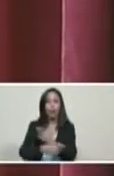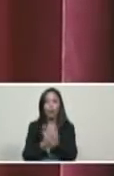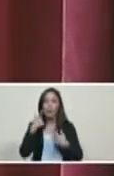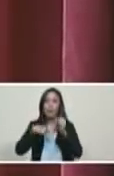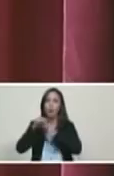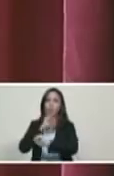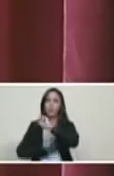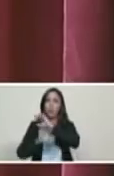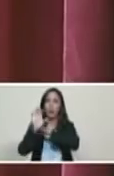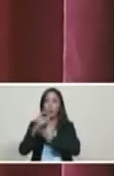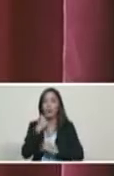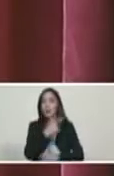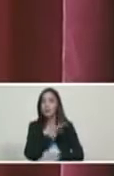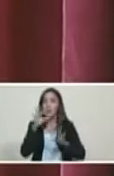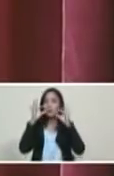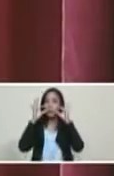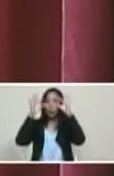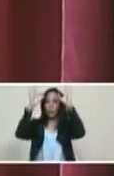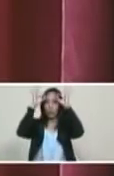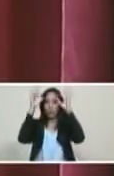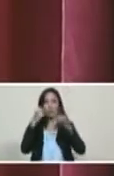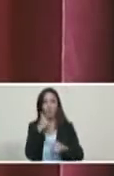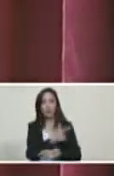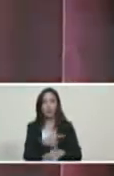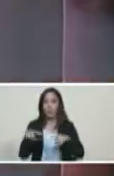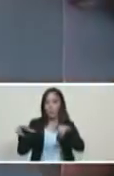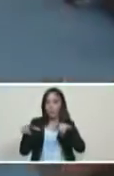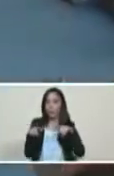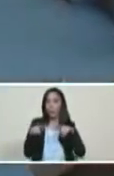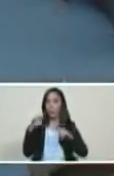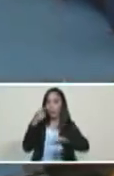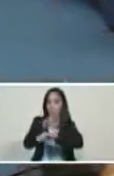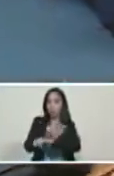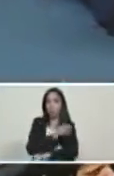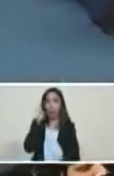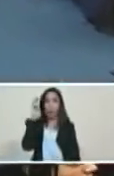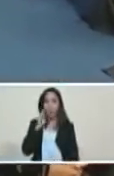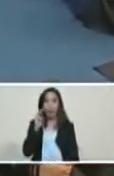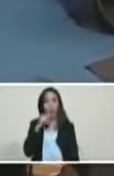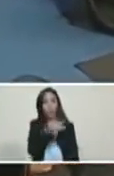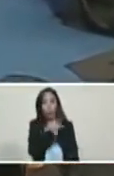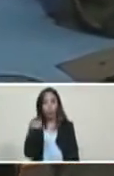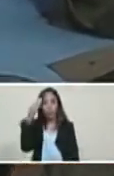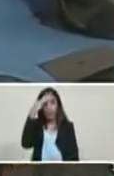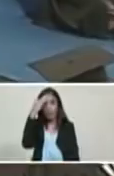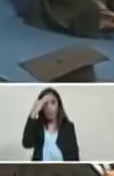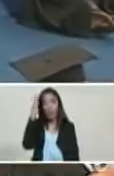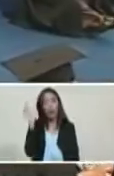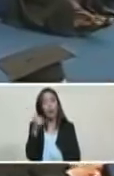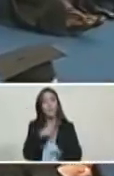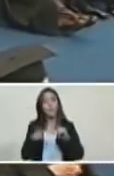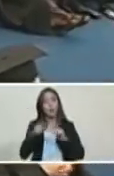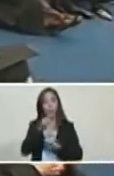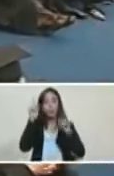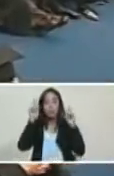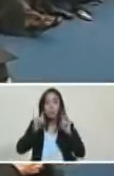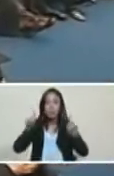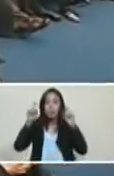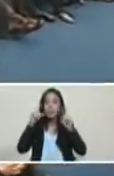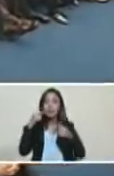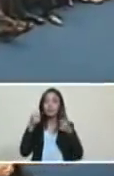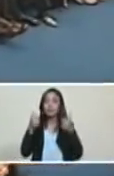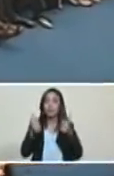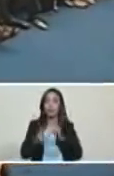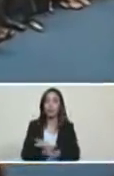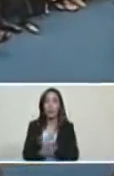Simón Rodríguez: el título de maestro no debe darse sino al que sabe enseñar. Esto es al que